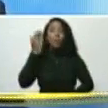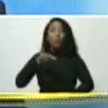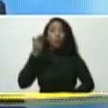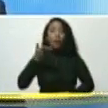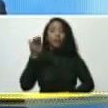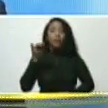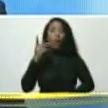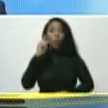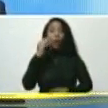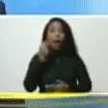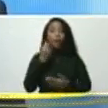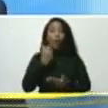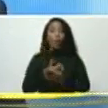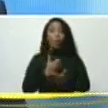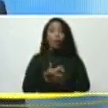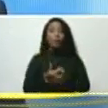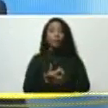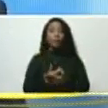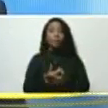economía poderosa.